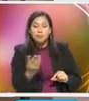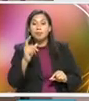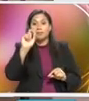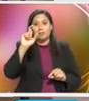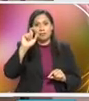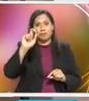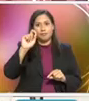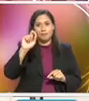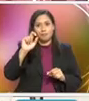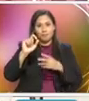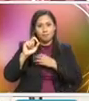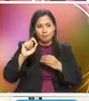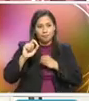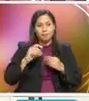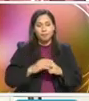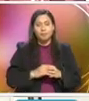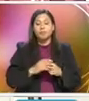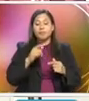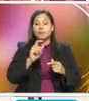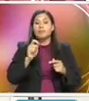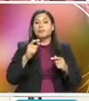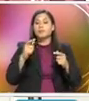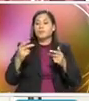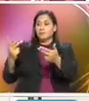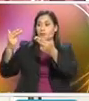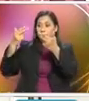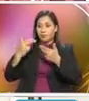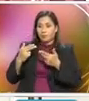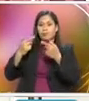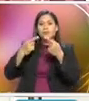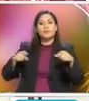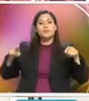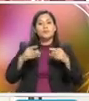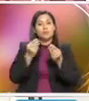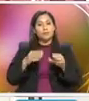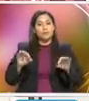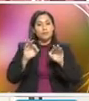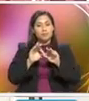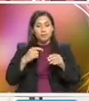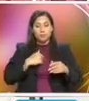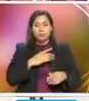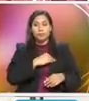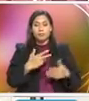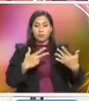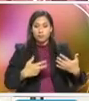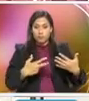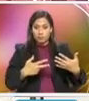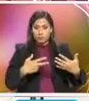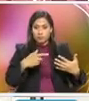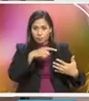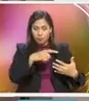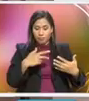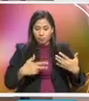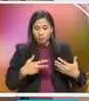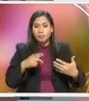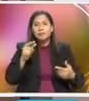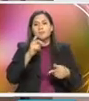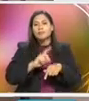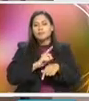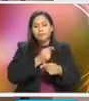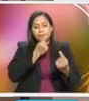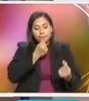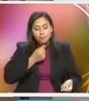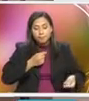exacto. de 2 generaciones de músicos muy importantes, o sea, él fue el octavo hijo en su casa, aparte. Toda la niñez